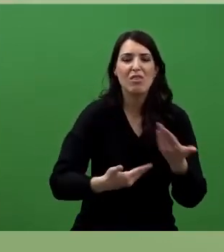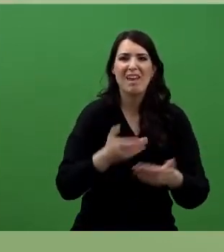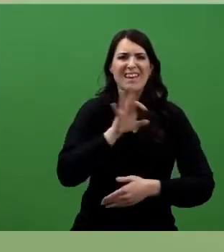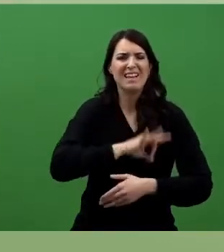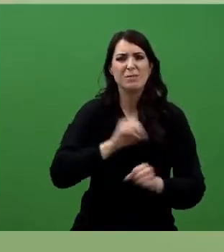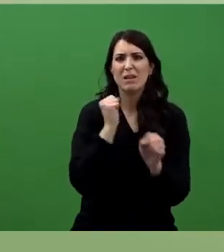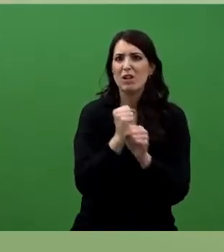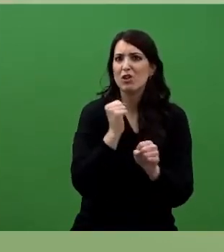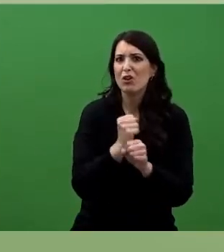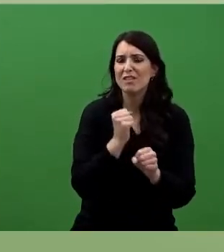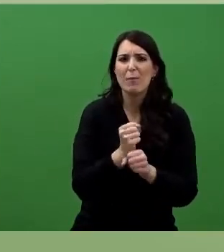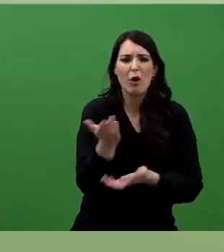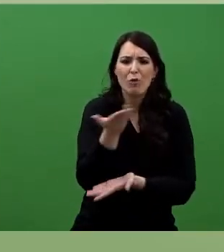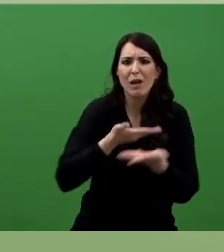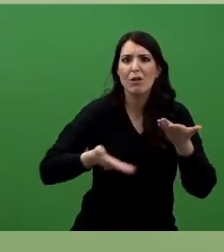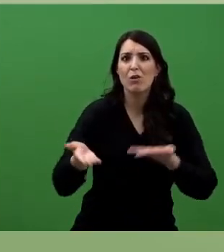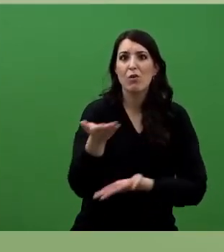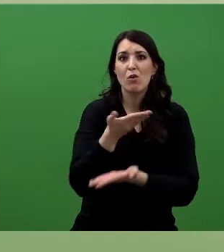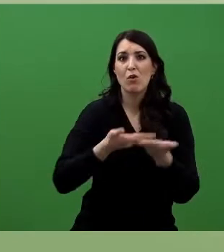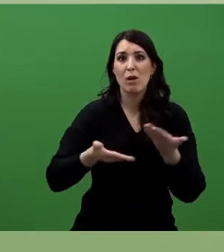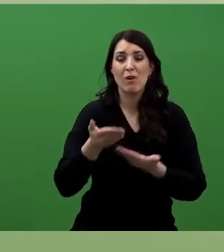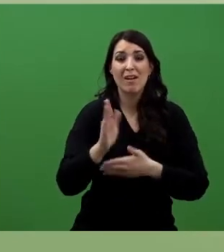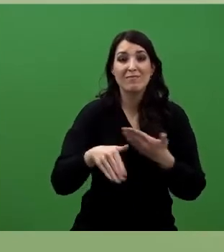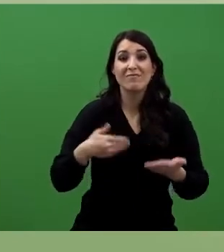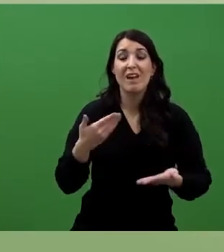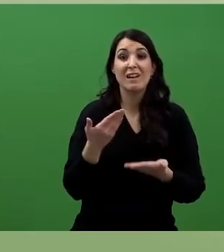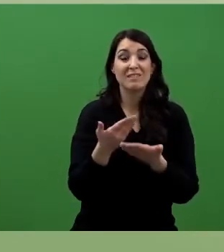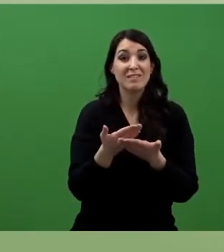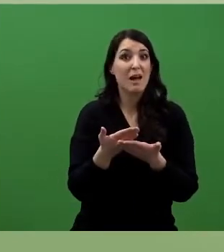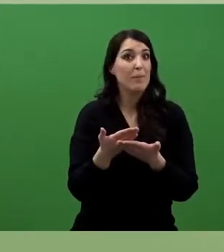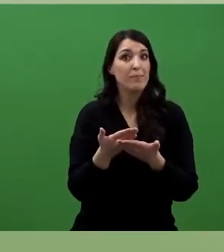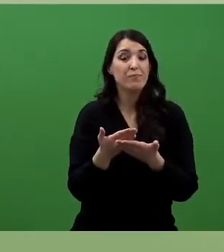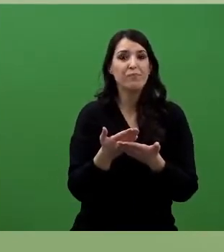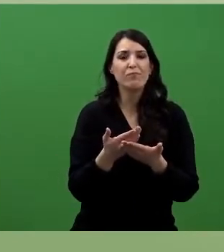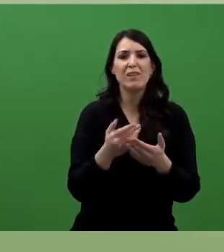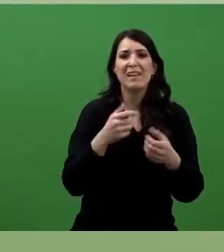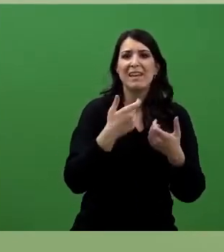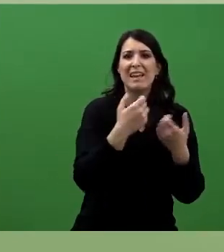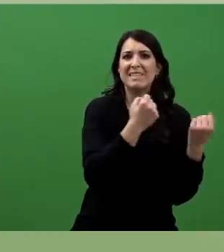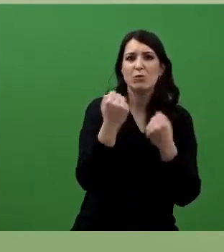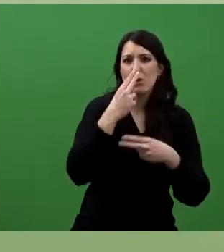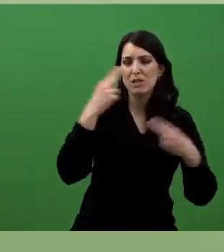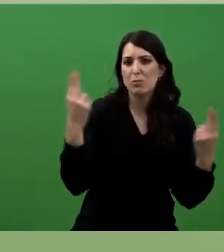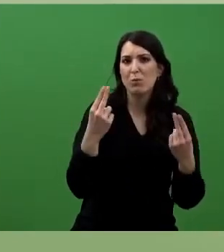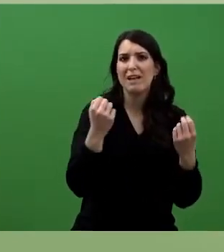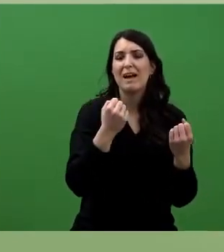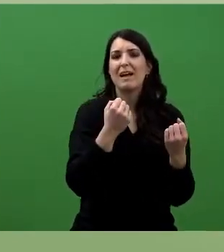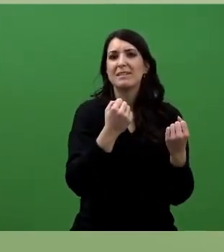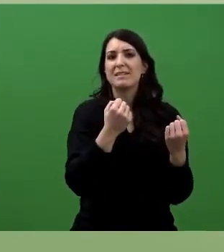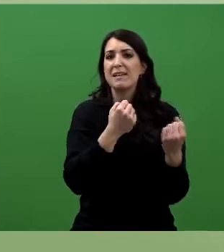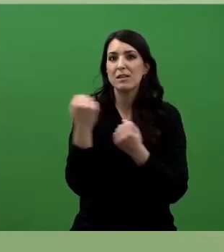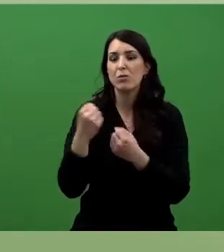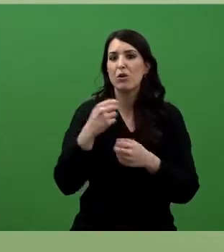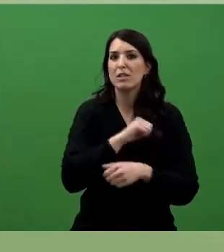de trabajar todos con todos, incluso desde las instituciones públicas, con las privadas,